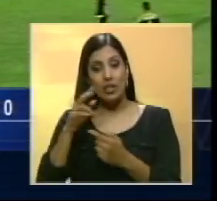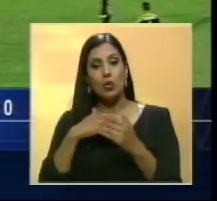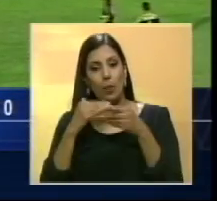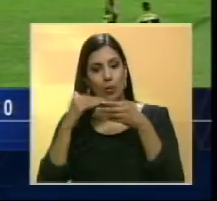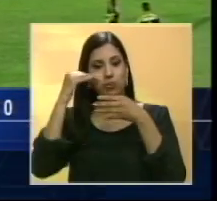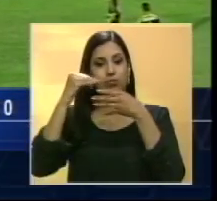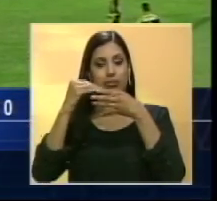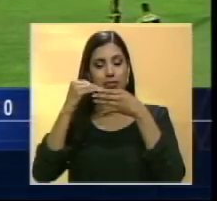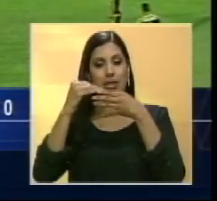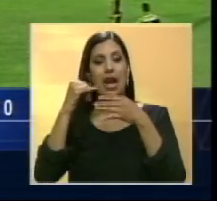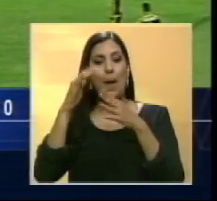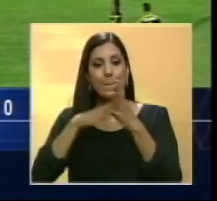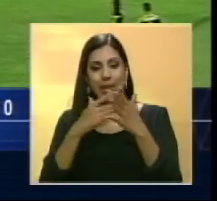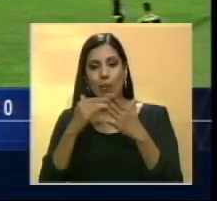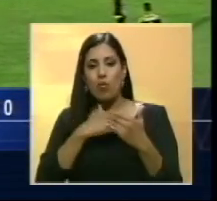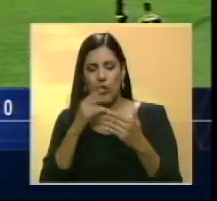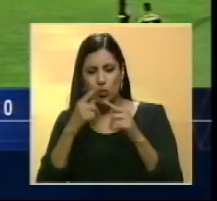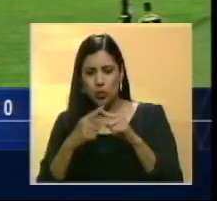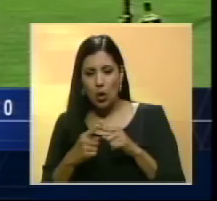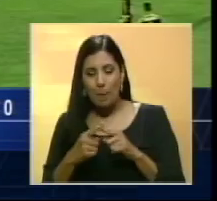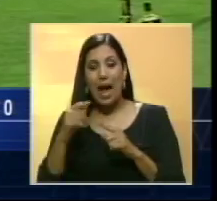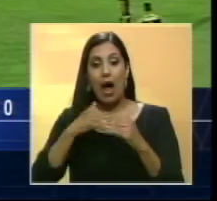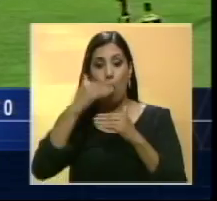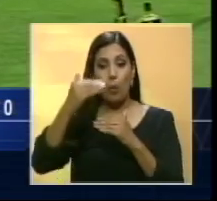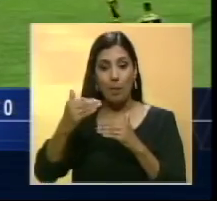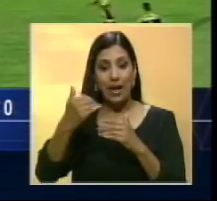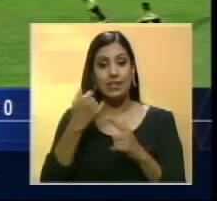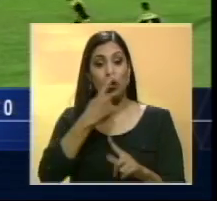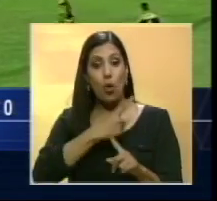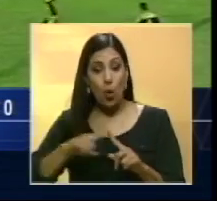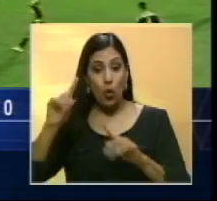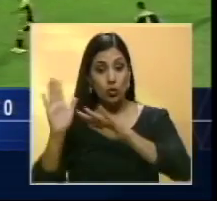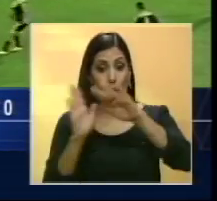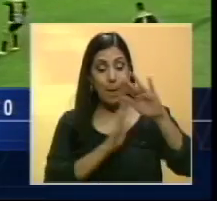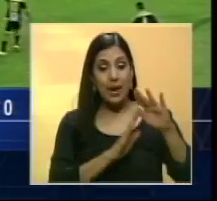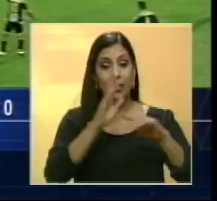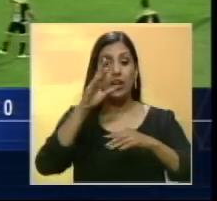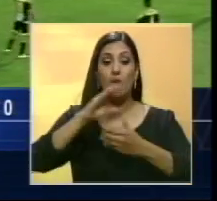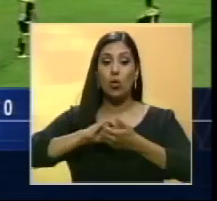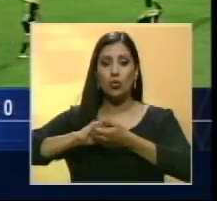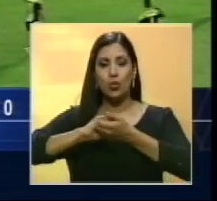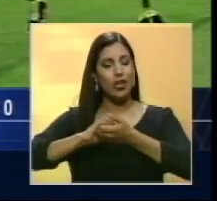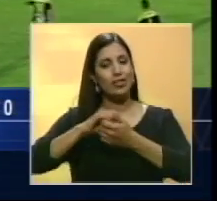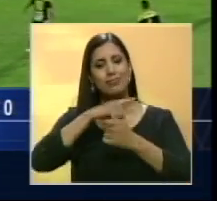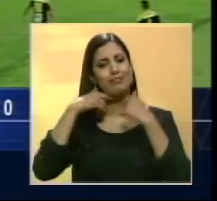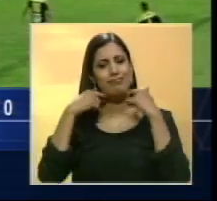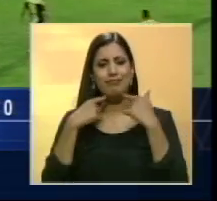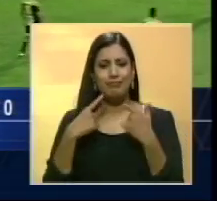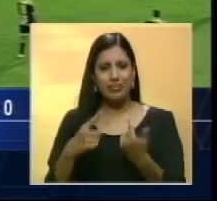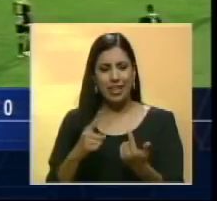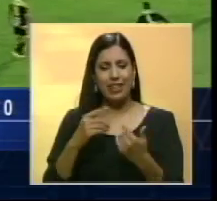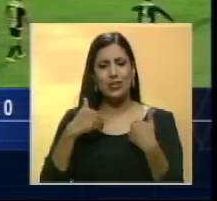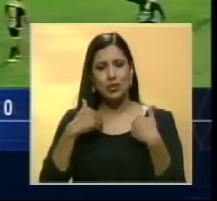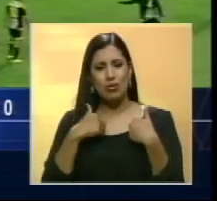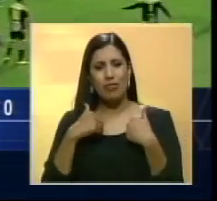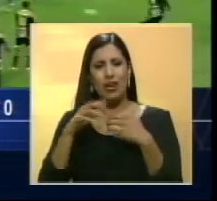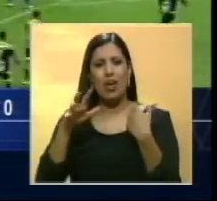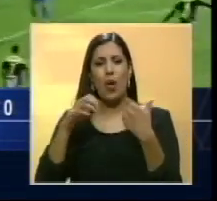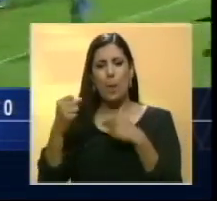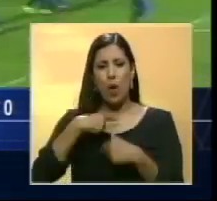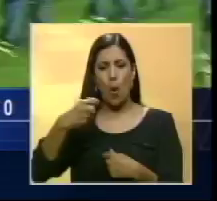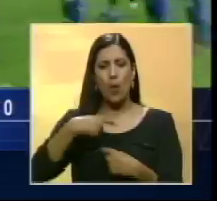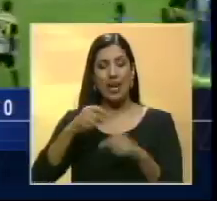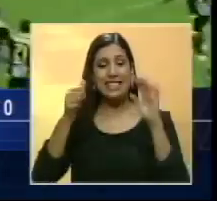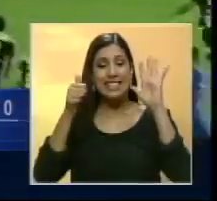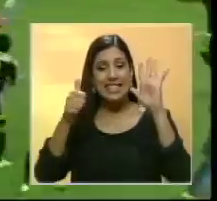asegurará matemáticamente su pase a la siguiente fase. Por su parte, Trujillanos no corrió con la misma fortuna y sufrió una contundente goleada